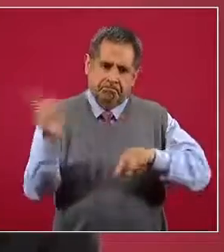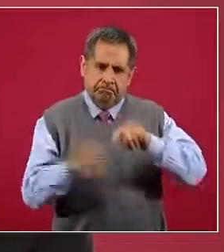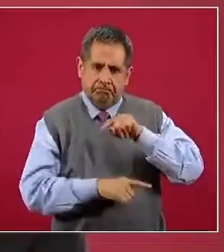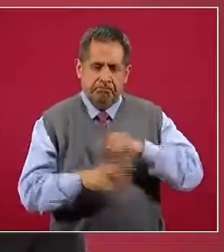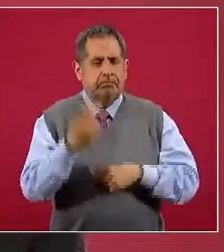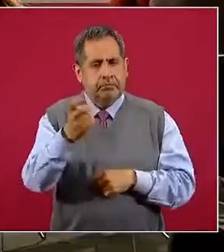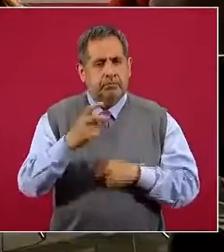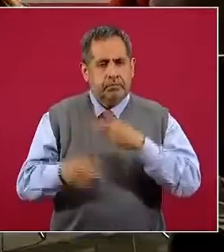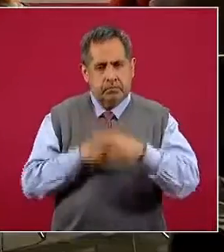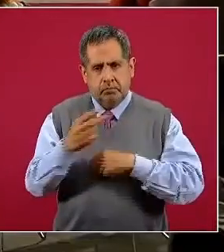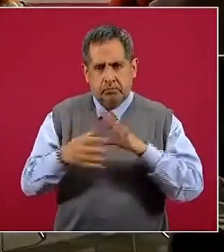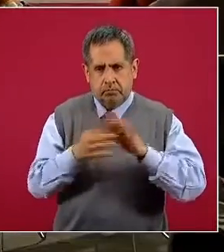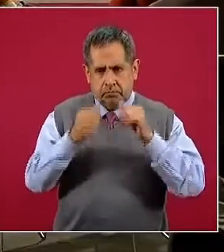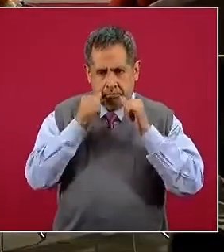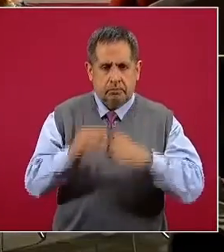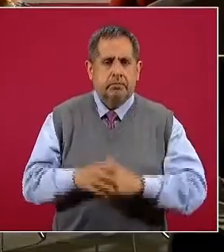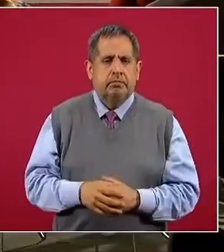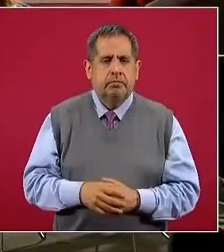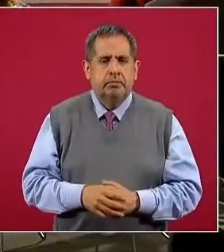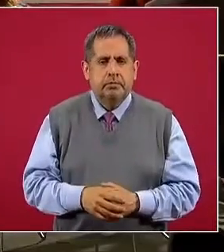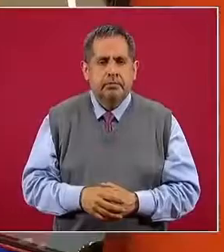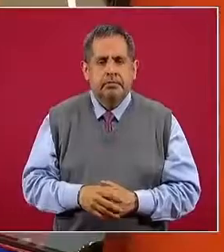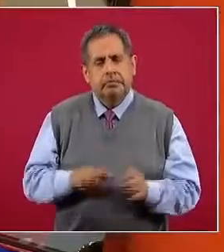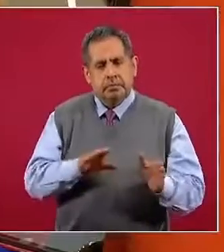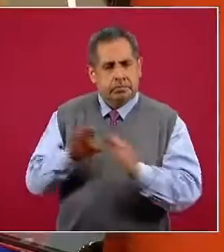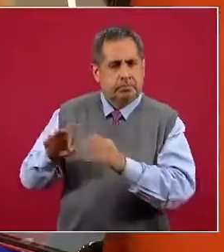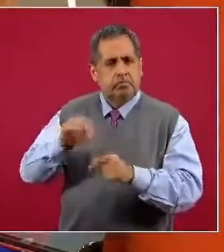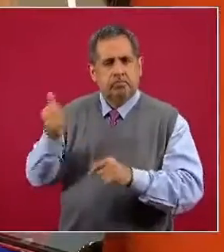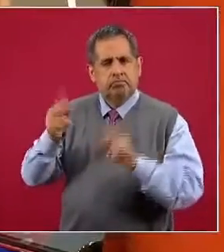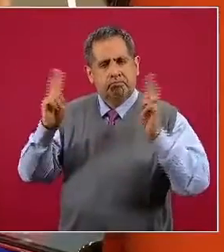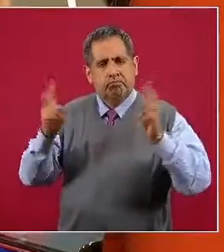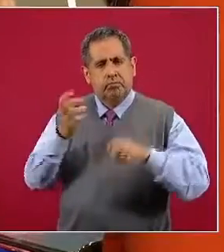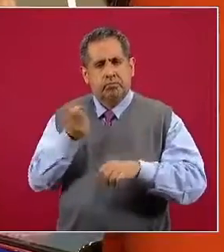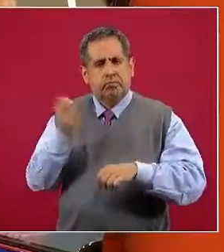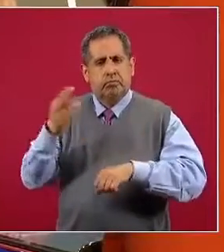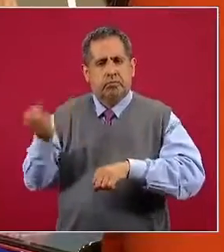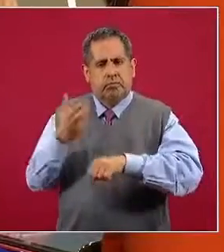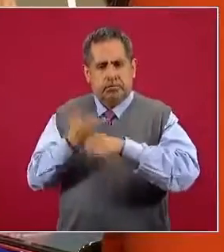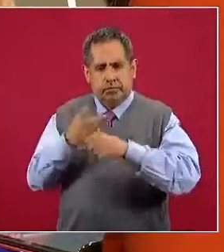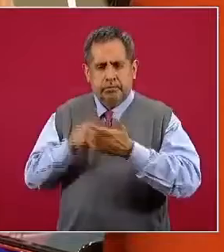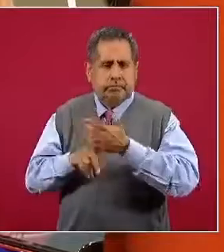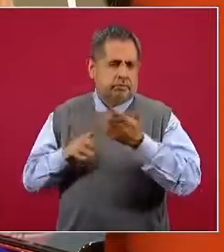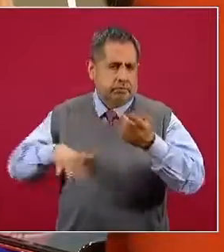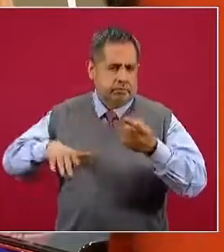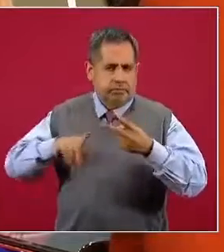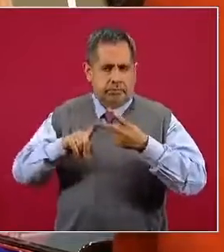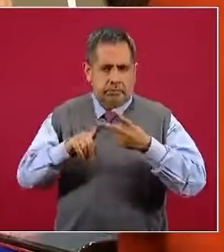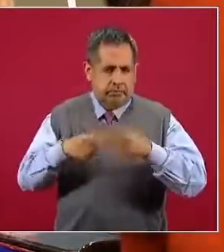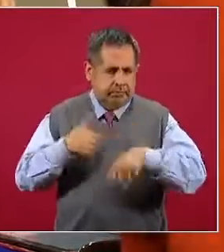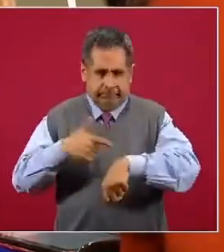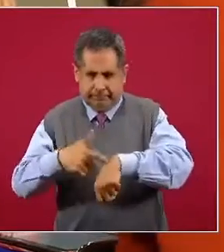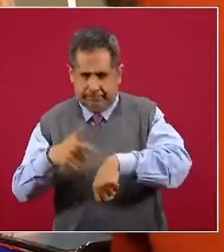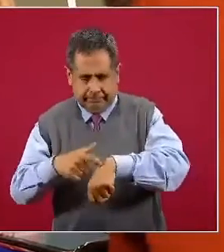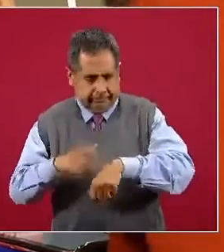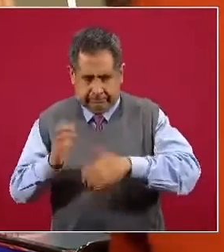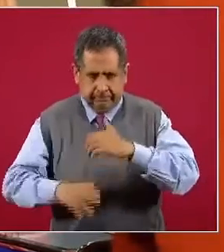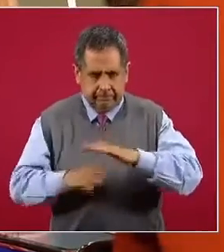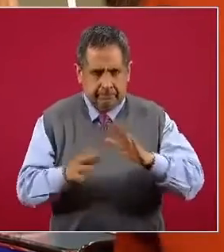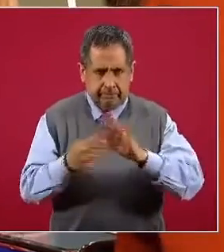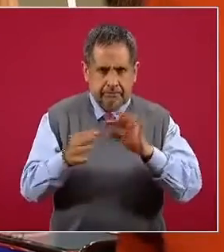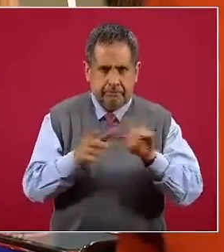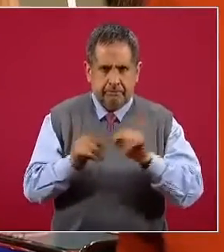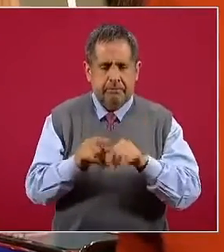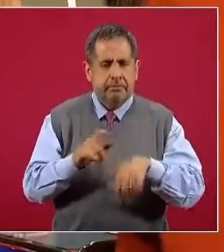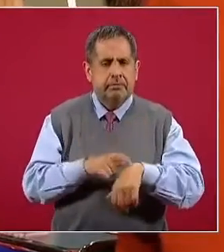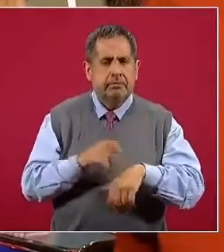así está siendo abordado. Y el otro tema, subsecretario, bueno, tomando en cuenta también que el tiempo se nos va, que ya